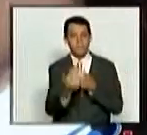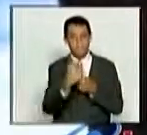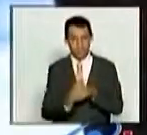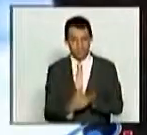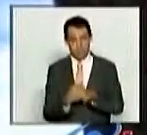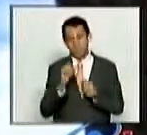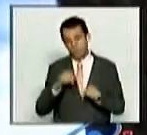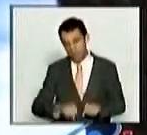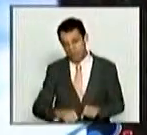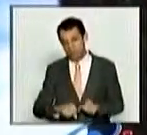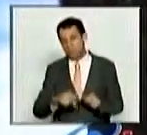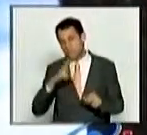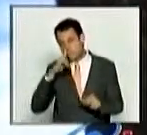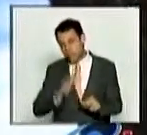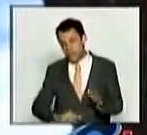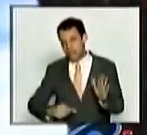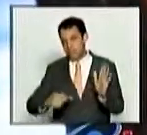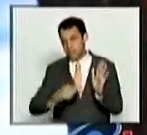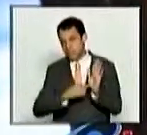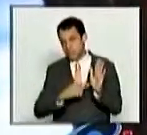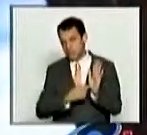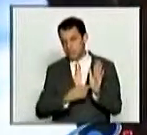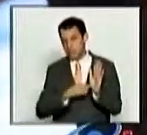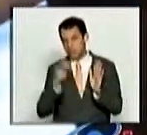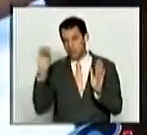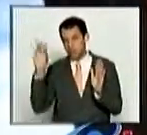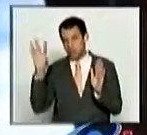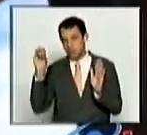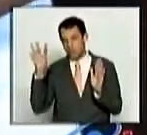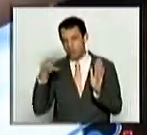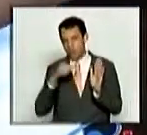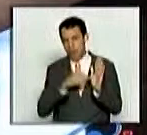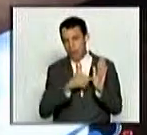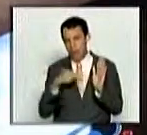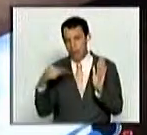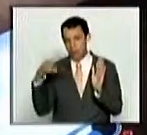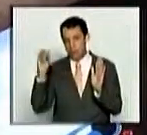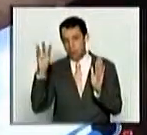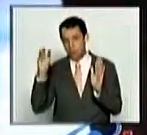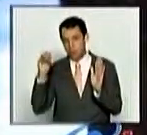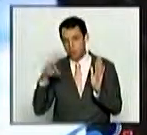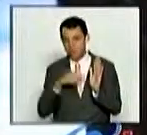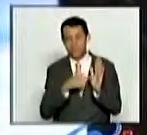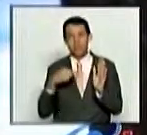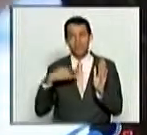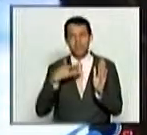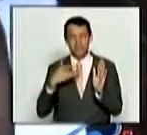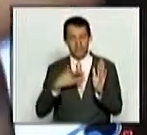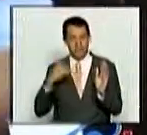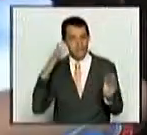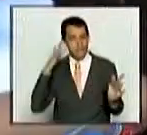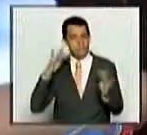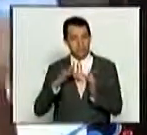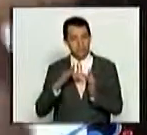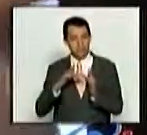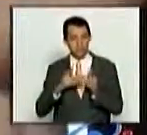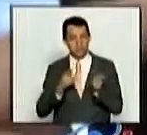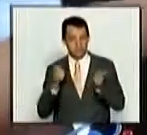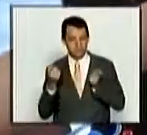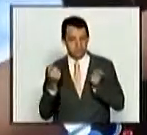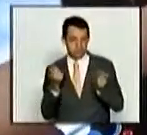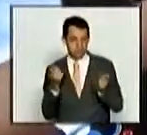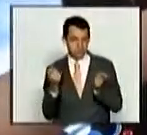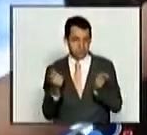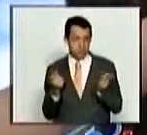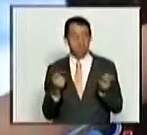interruptor de energía o como tener en la casa el switch del bombillo. Cuando activamos el punto Shen Men, estamos habilitando el meridiano que nos